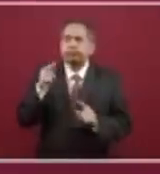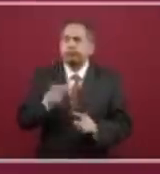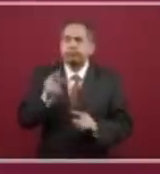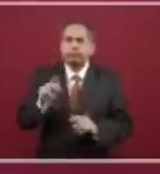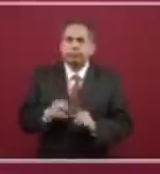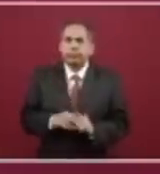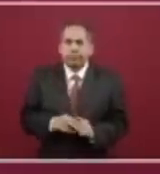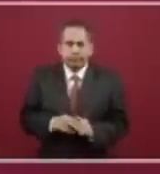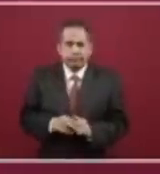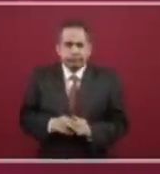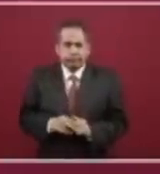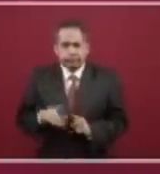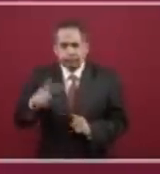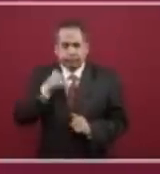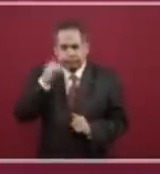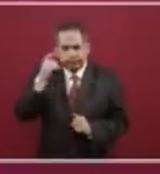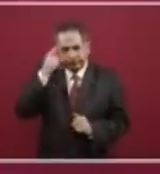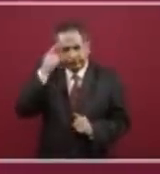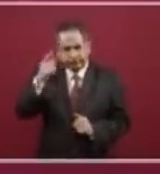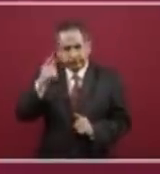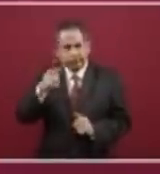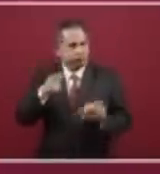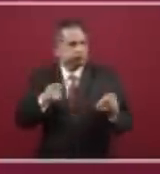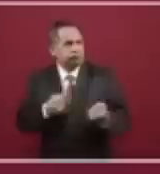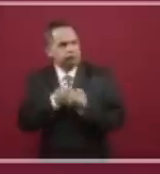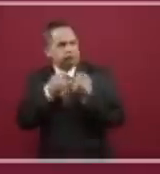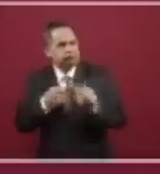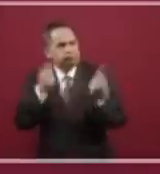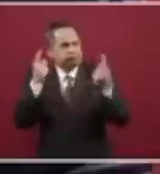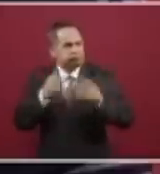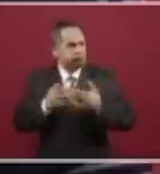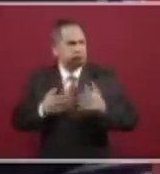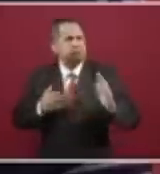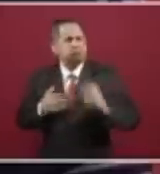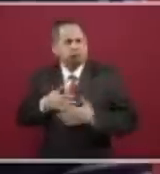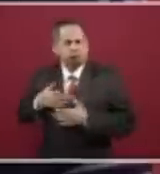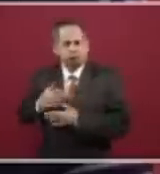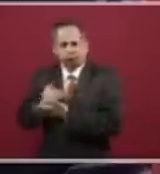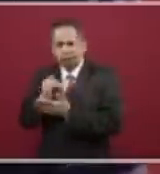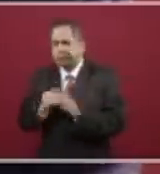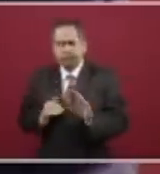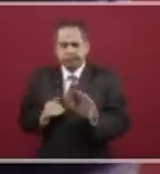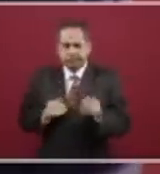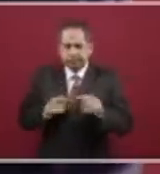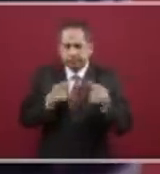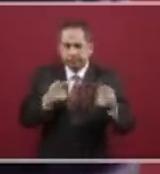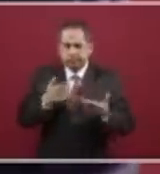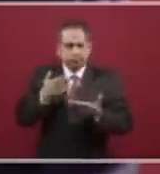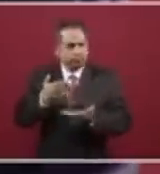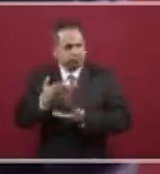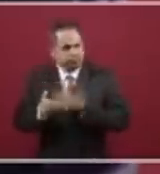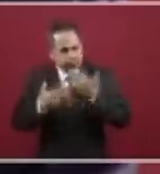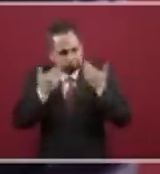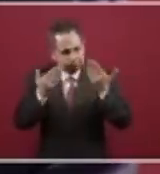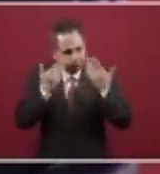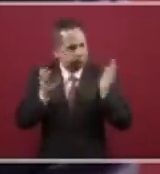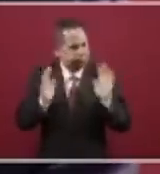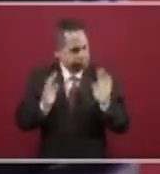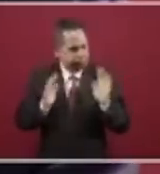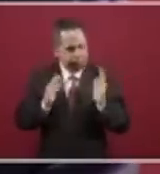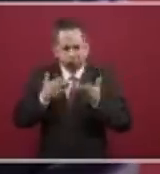y buscando confrontación lo cortés no quita lo